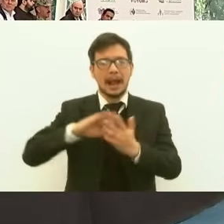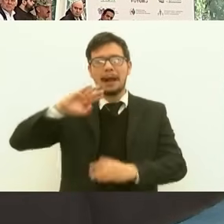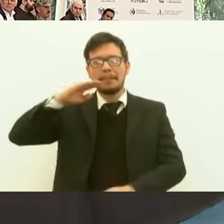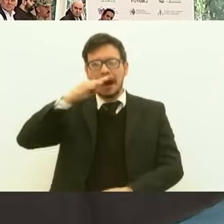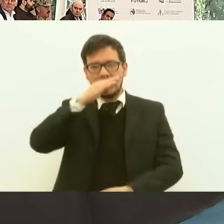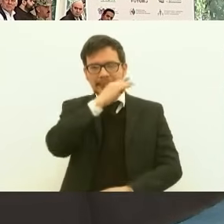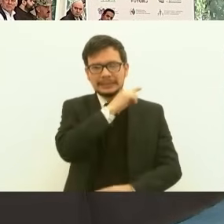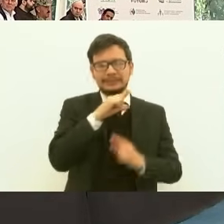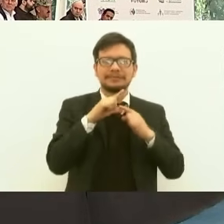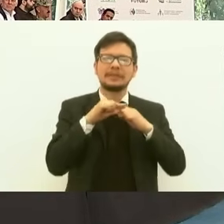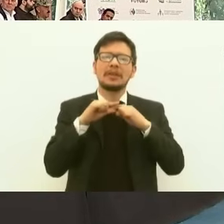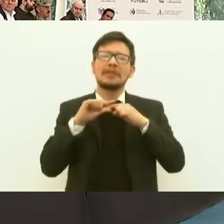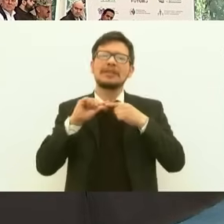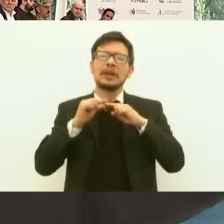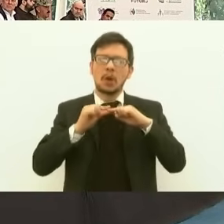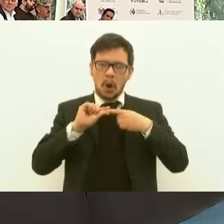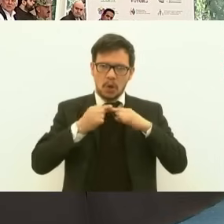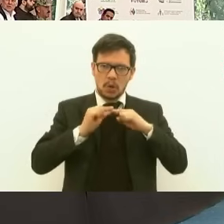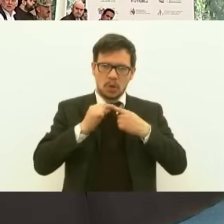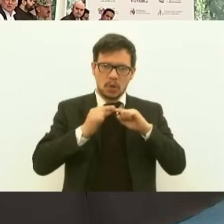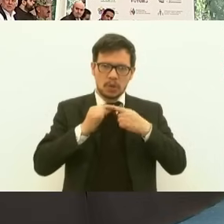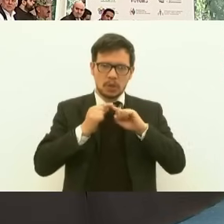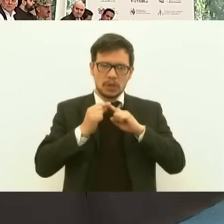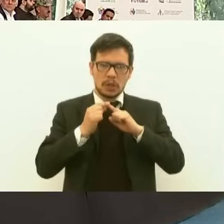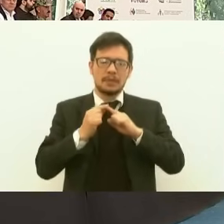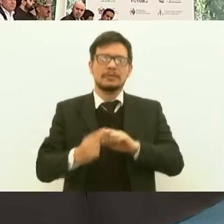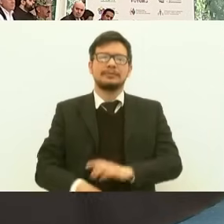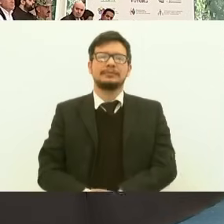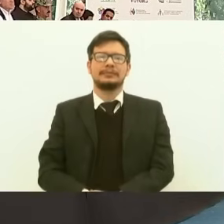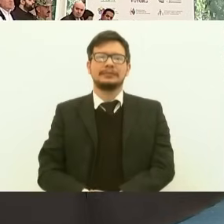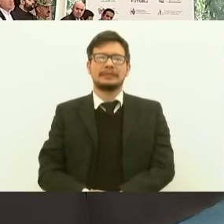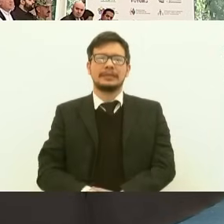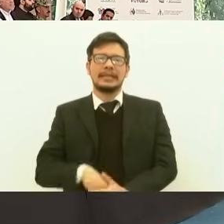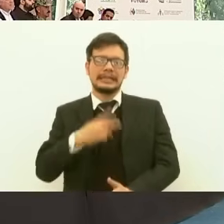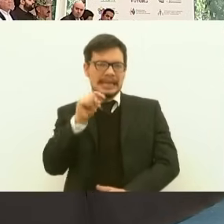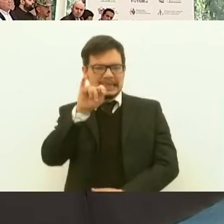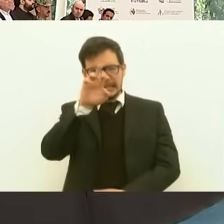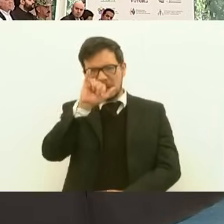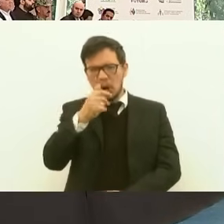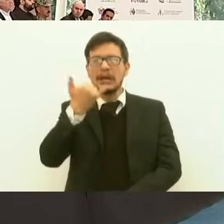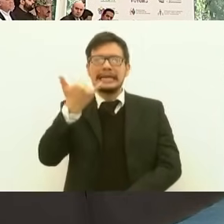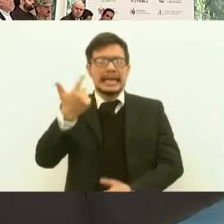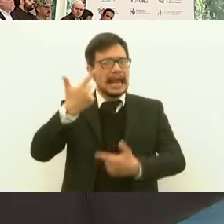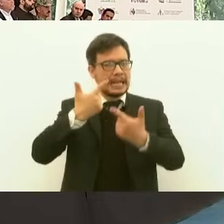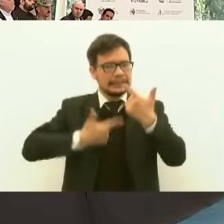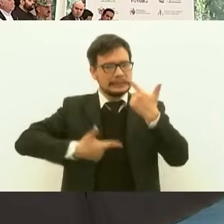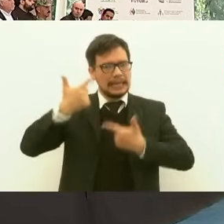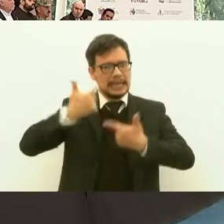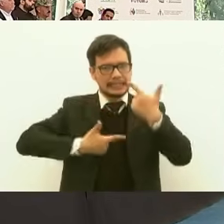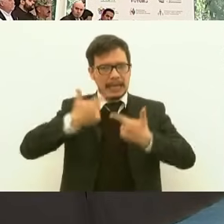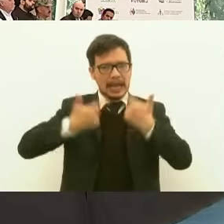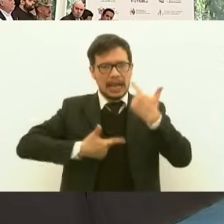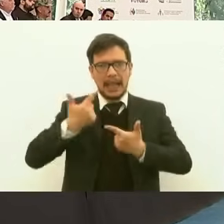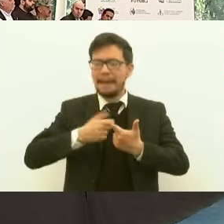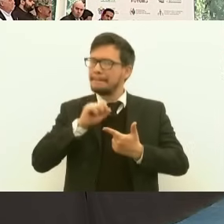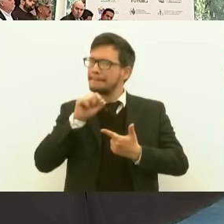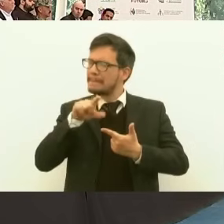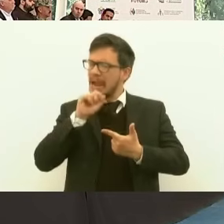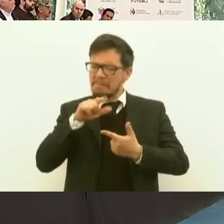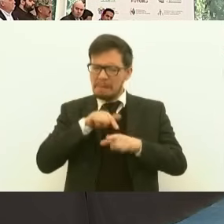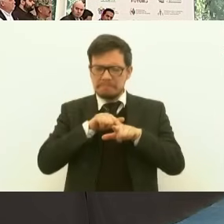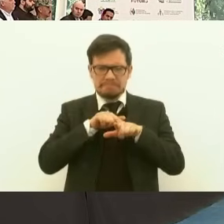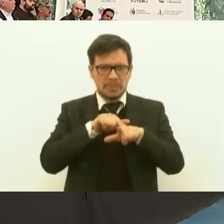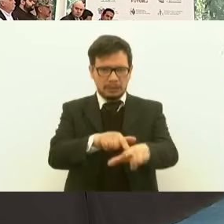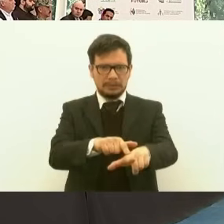frijol, trigo, harinero y leche. Se van a mantener precios de garantía